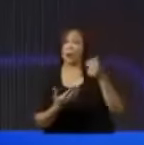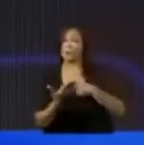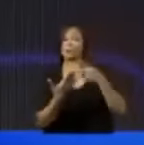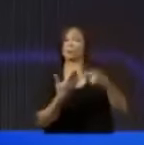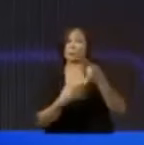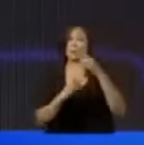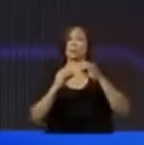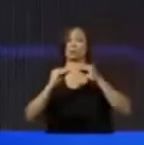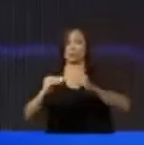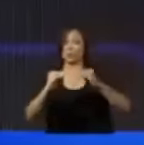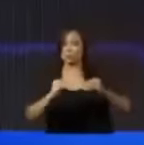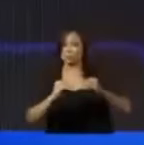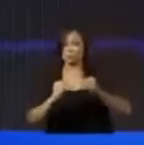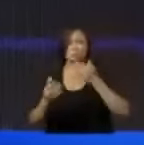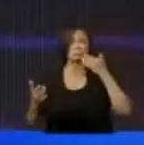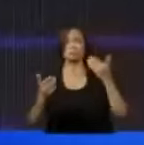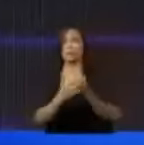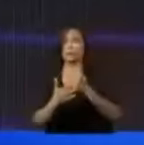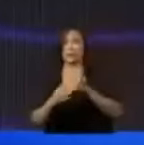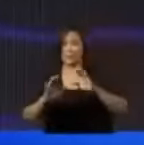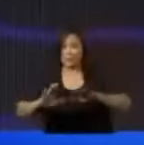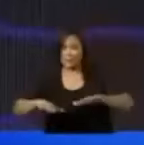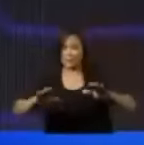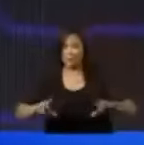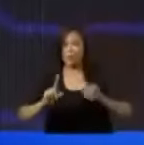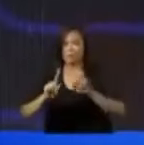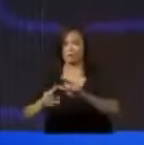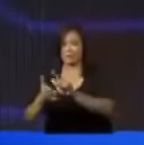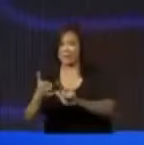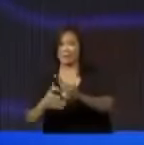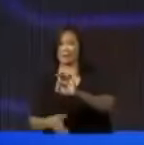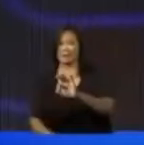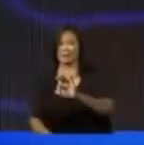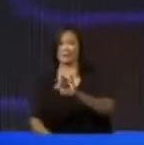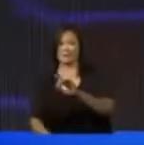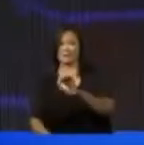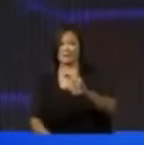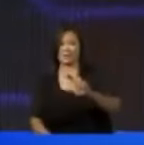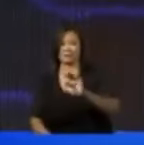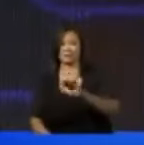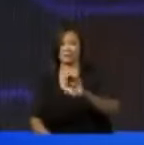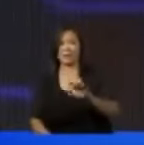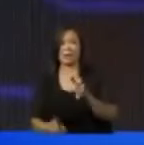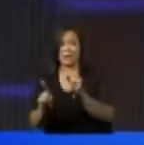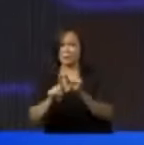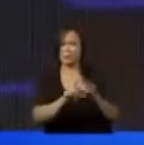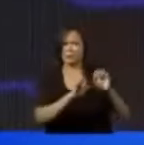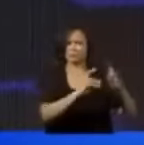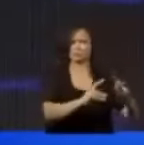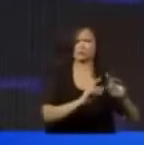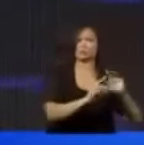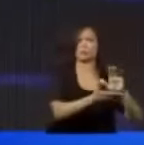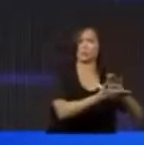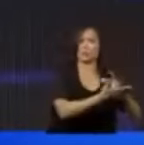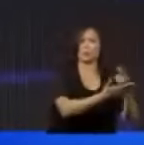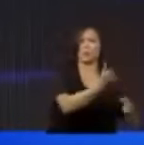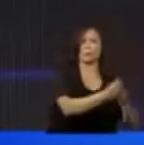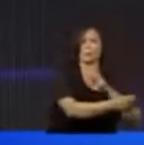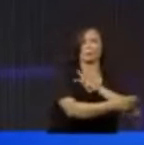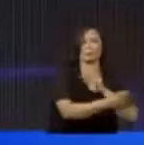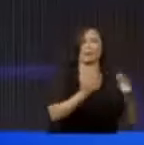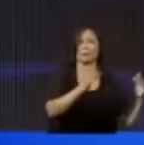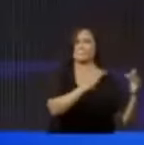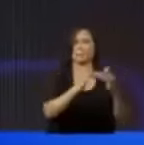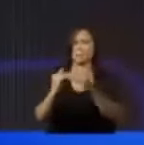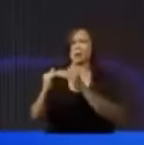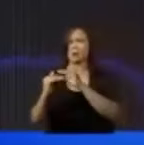social es una educación de calidad. Que el niño que vaya al Liceo Fidel Ferrer reciba la misma educación que uno va a una escuela bilingüe privada.